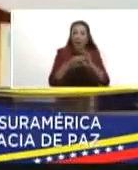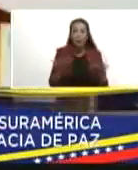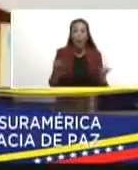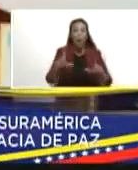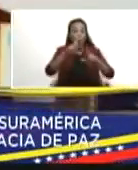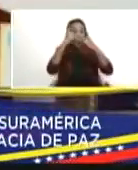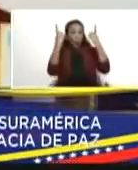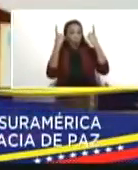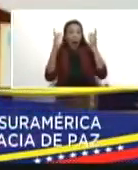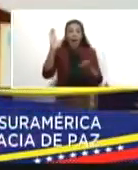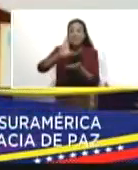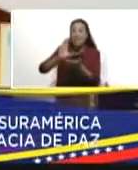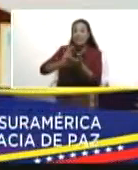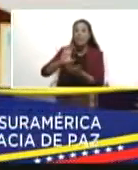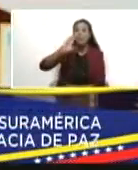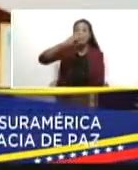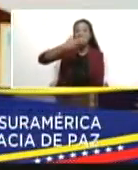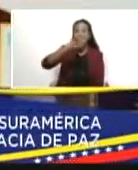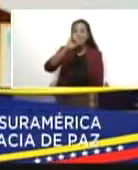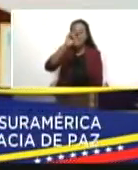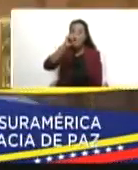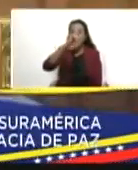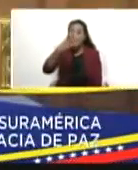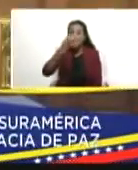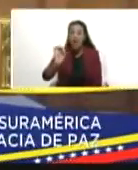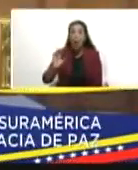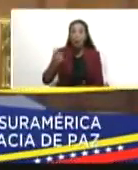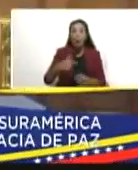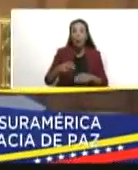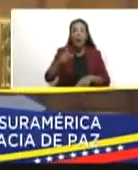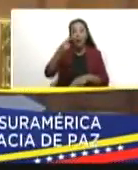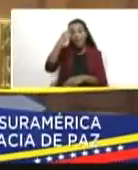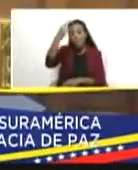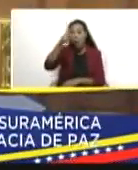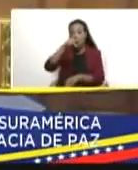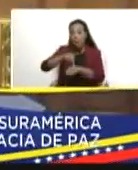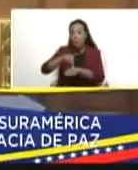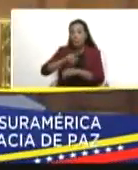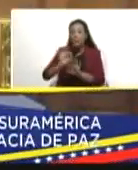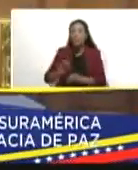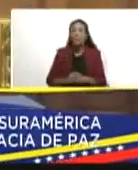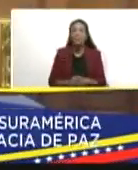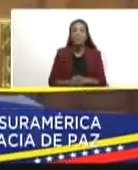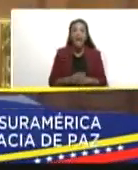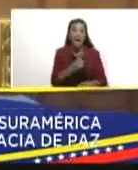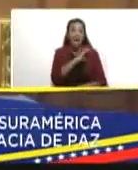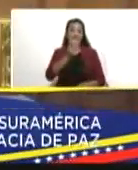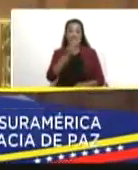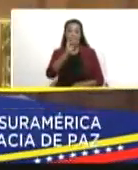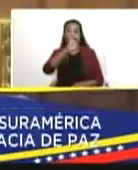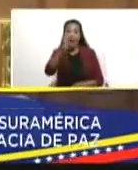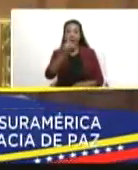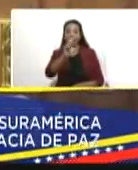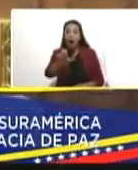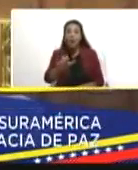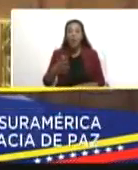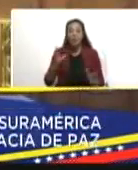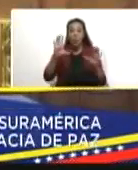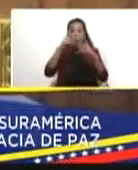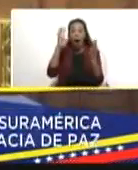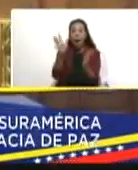la guaira y la ciudad de chenchén entre Puerto cabello y changai y entre el estado